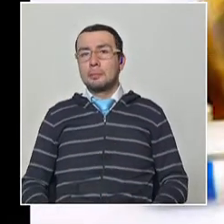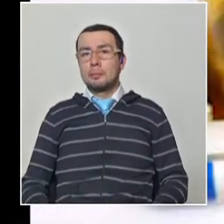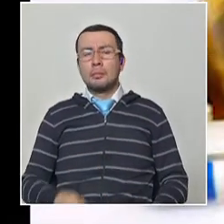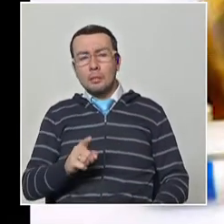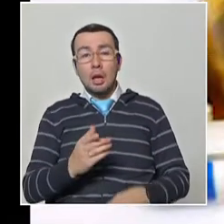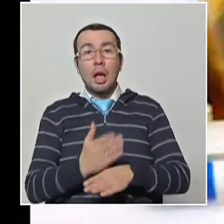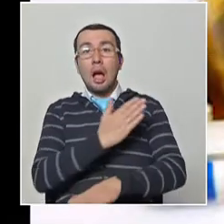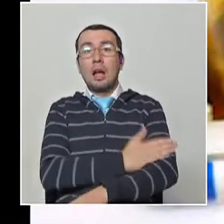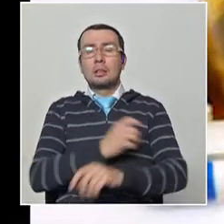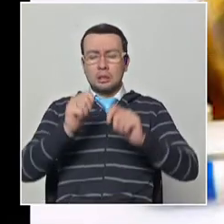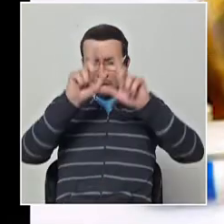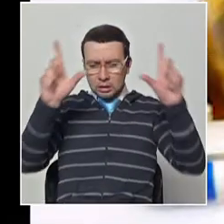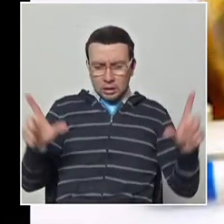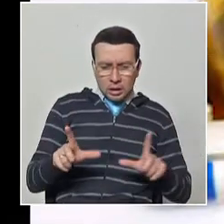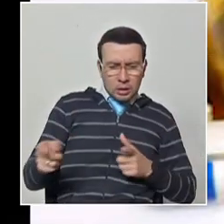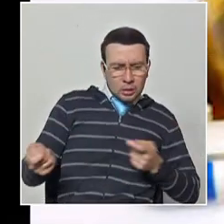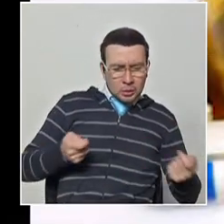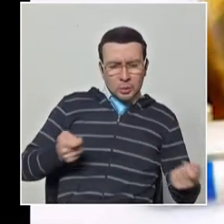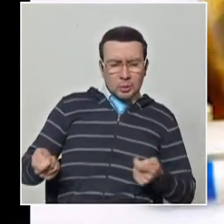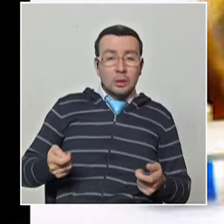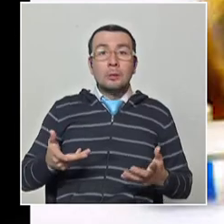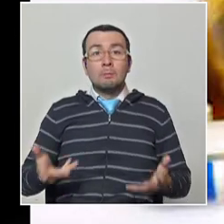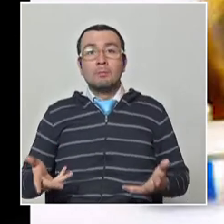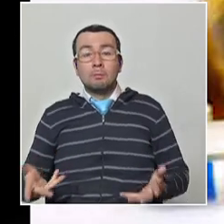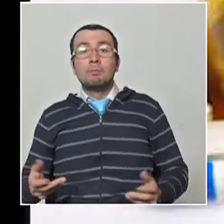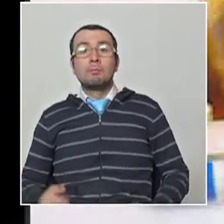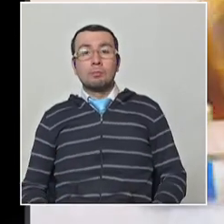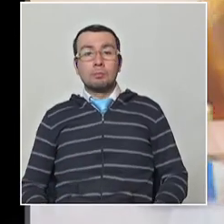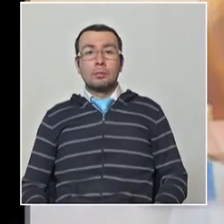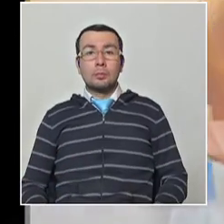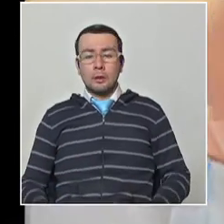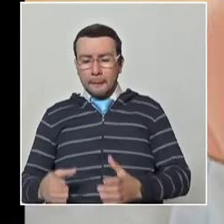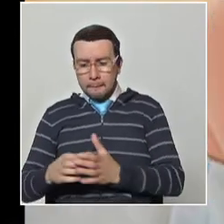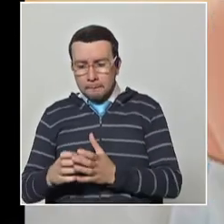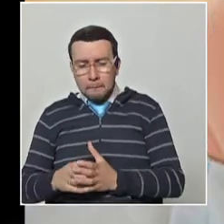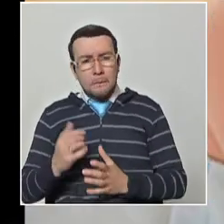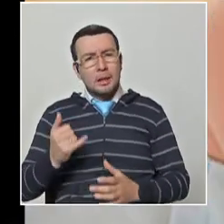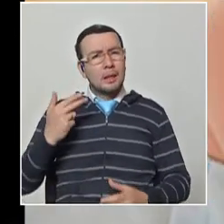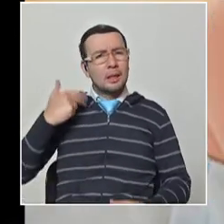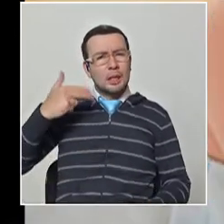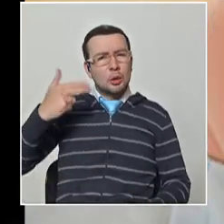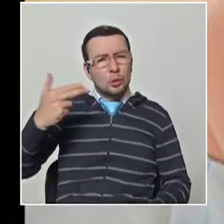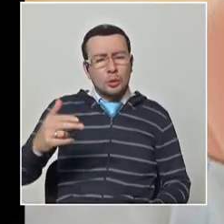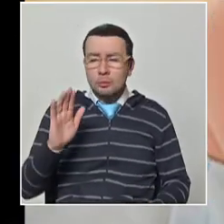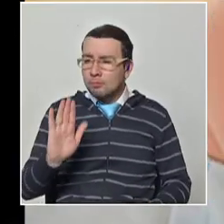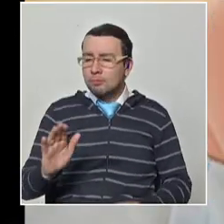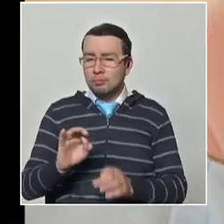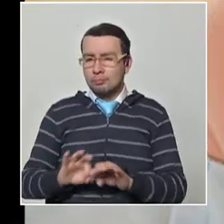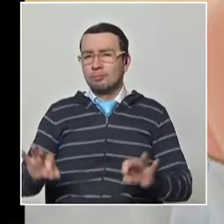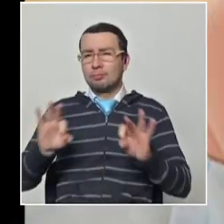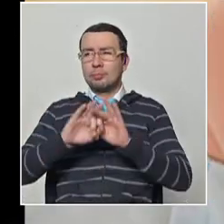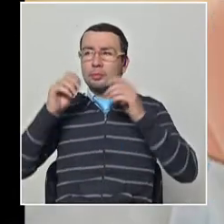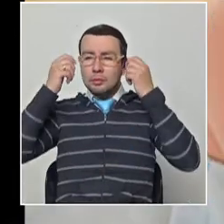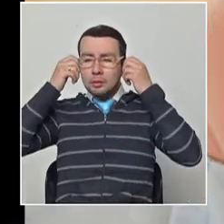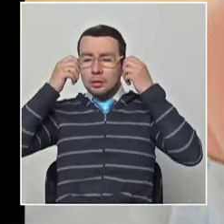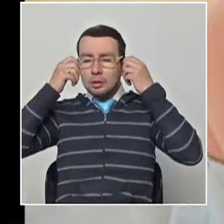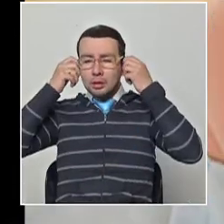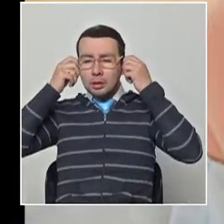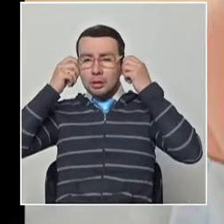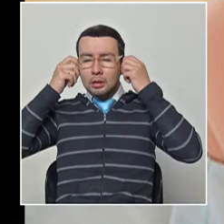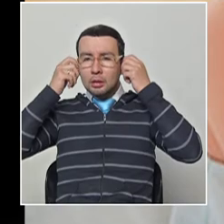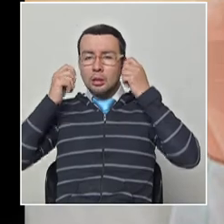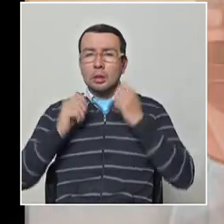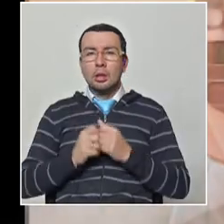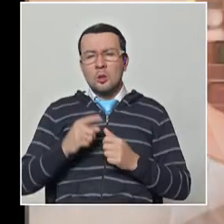diagnóstico yo quiera saber y lo otro es que el contexto de la historia clínica siguiente sigue fundamental el odio la rabia la